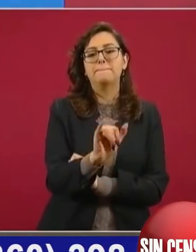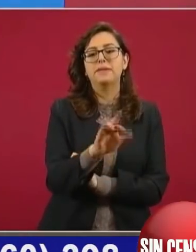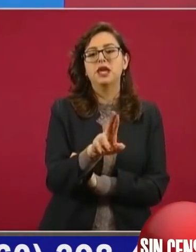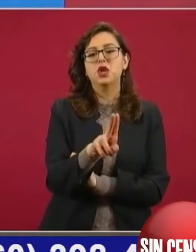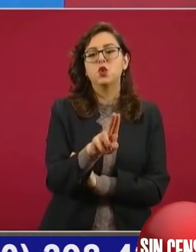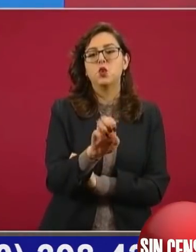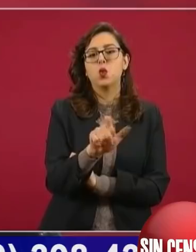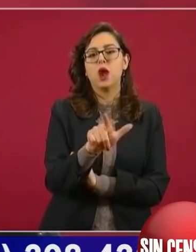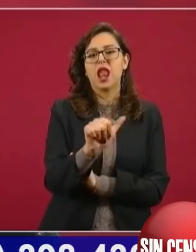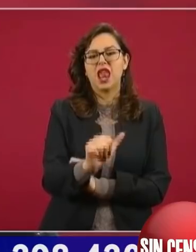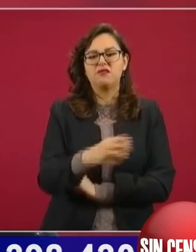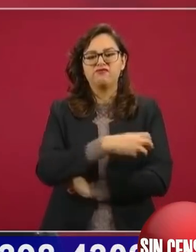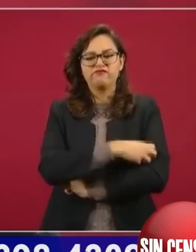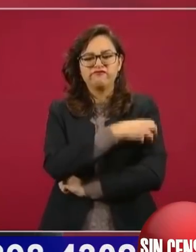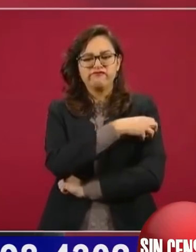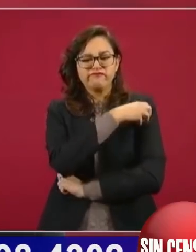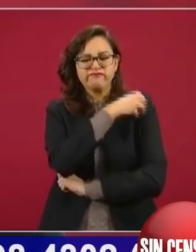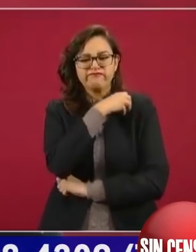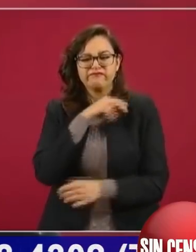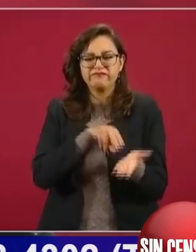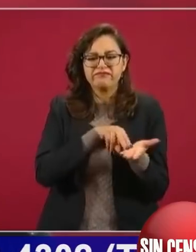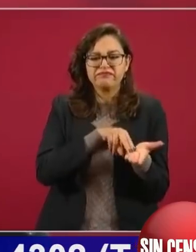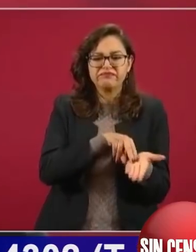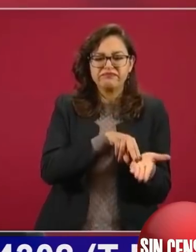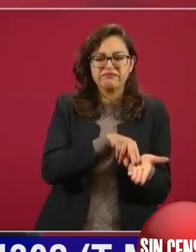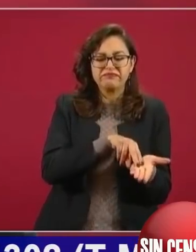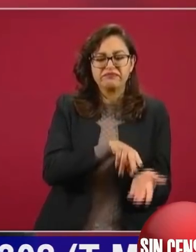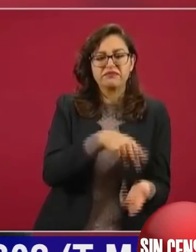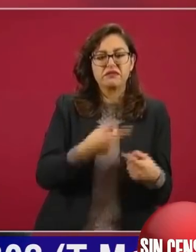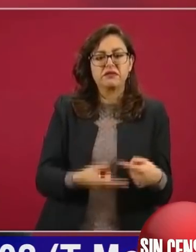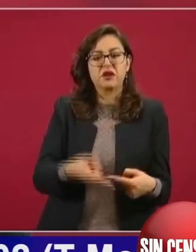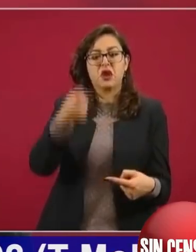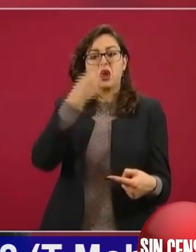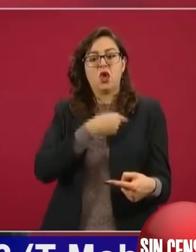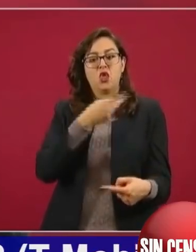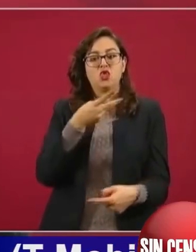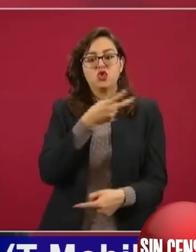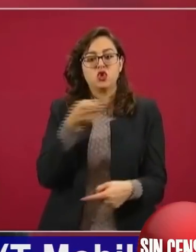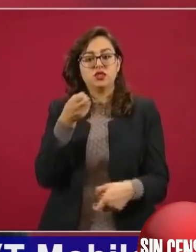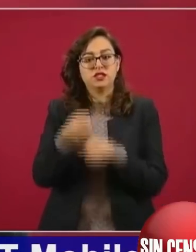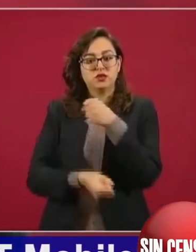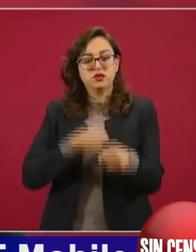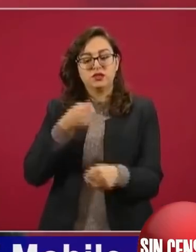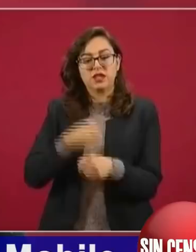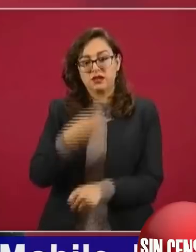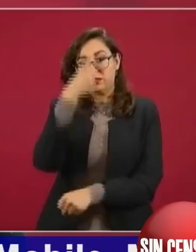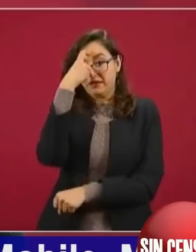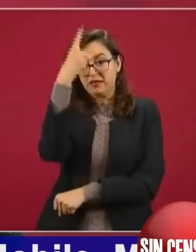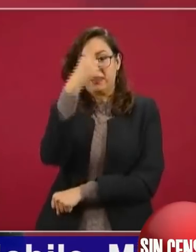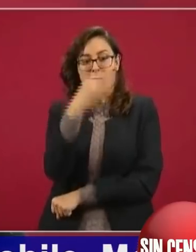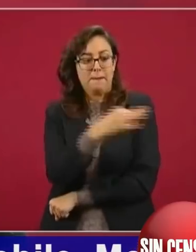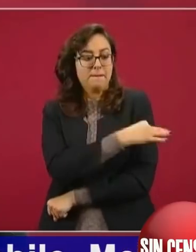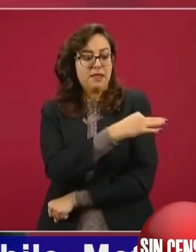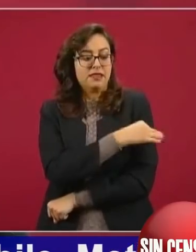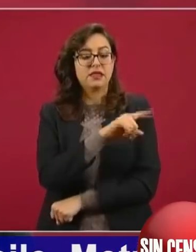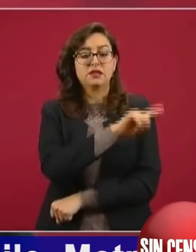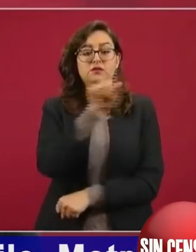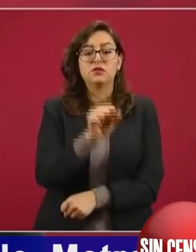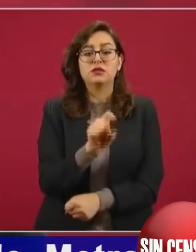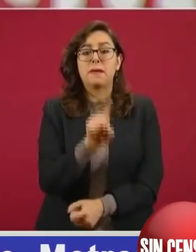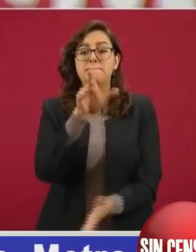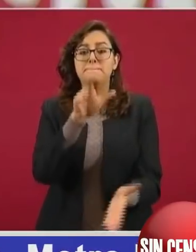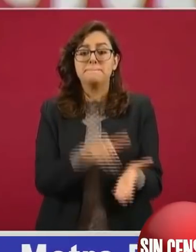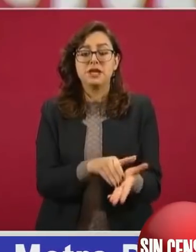una infección cuya vacuna había sido inventada 200 años atrás y que en